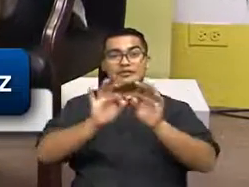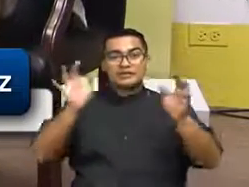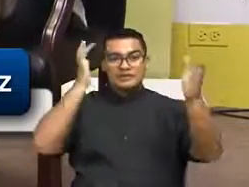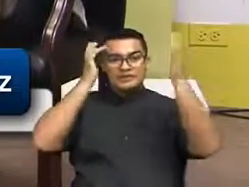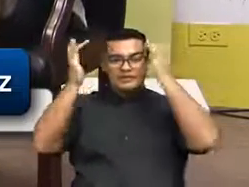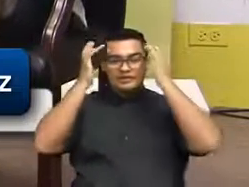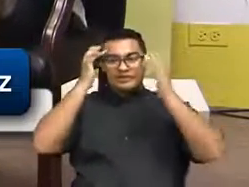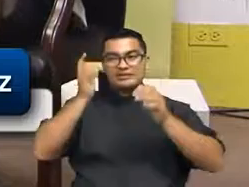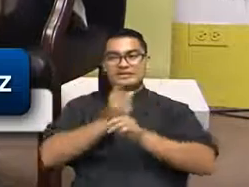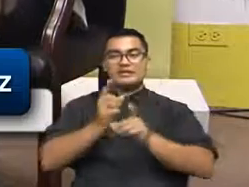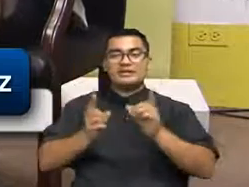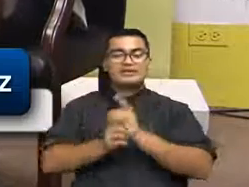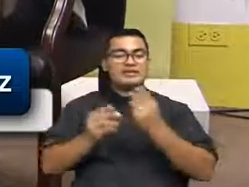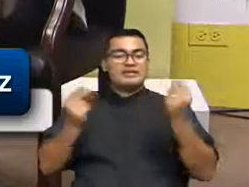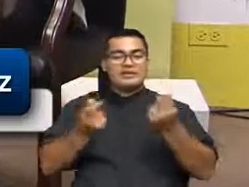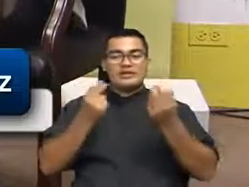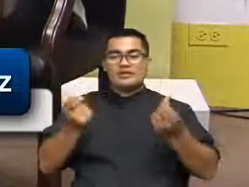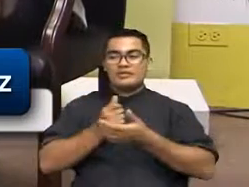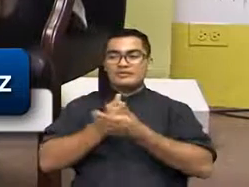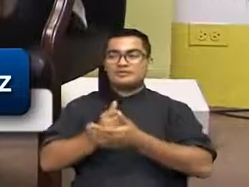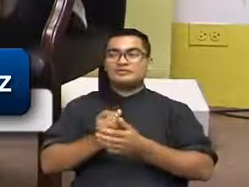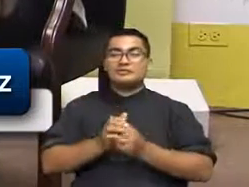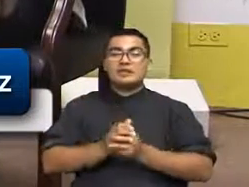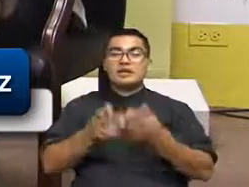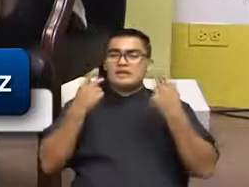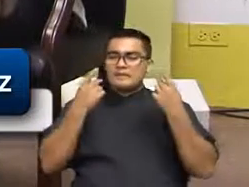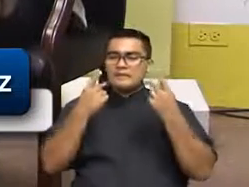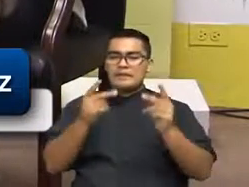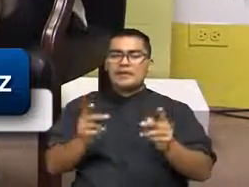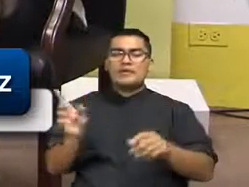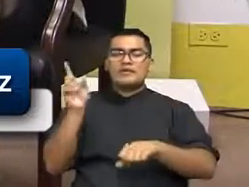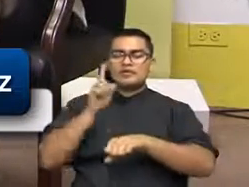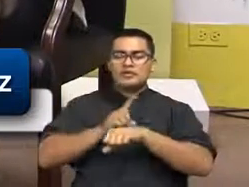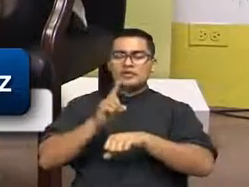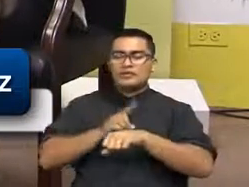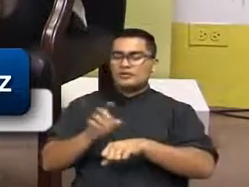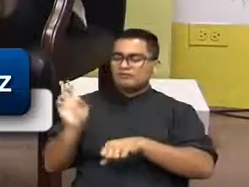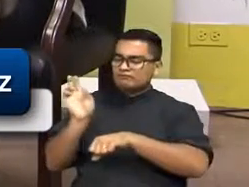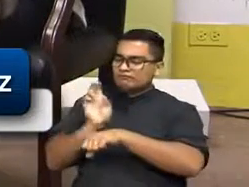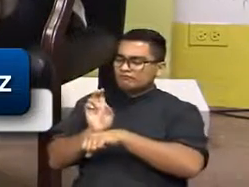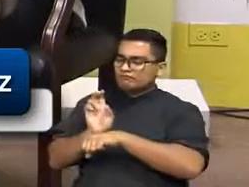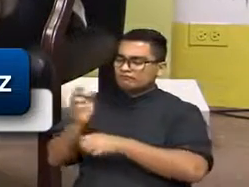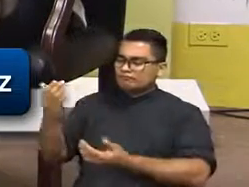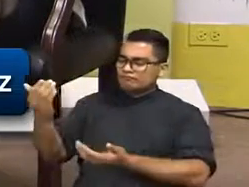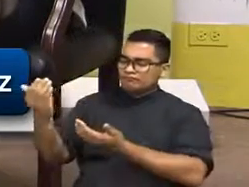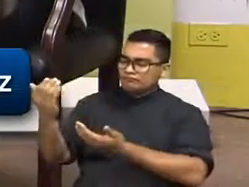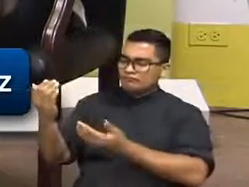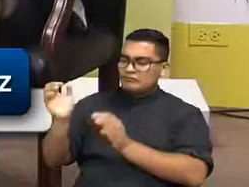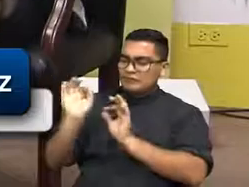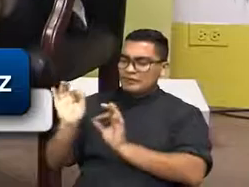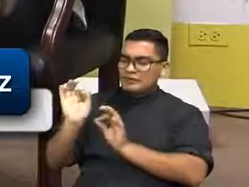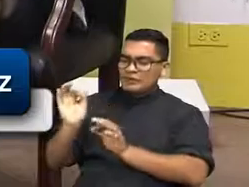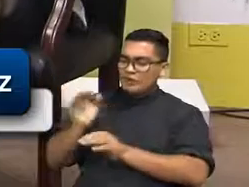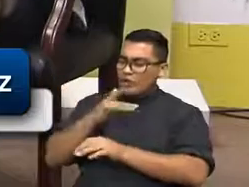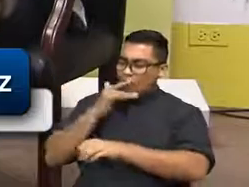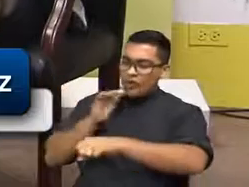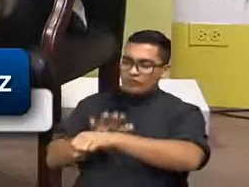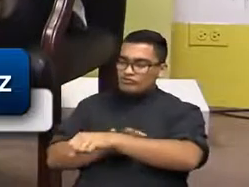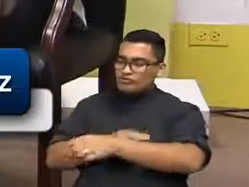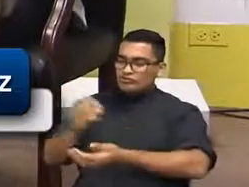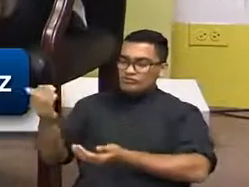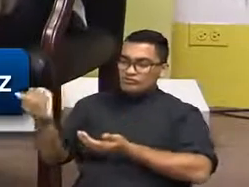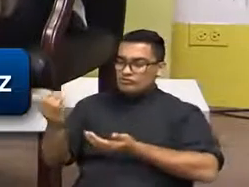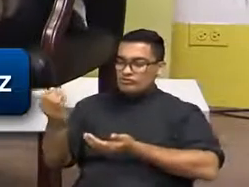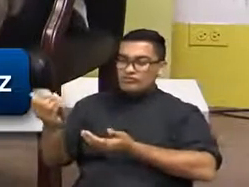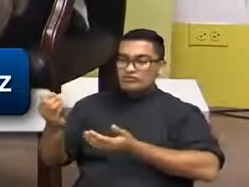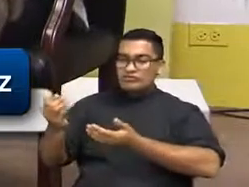momento que se diagnostica. Pero con estas observaciones que ustedes hacen, con esta vigilancia, se logra erradicar. Claro. Hay un % de probabilidades de que el